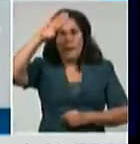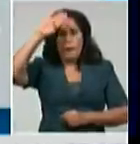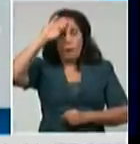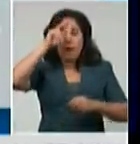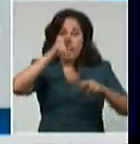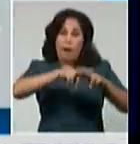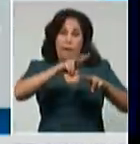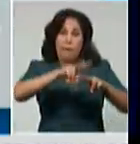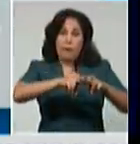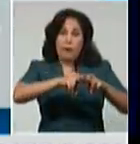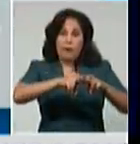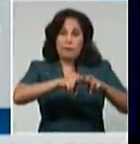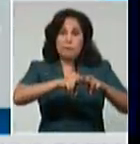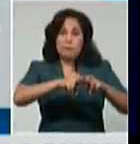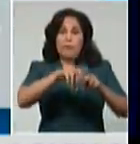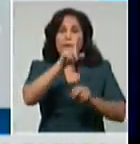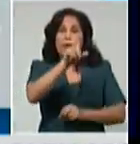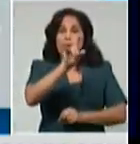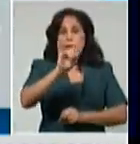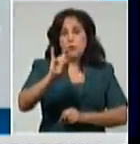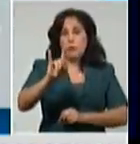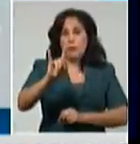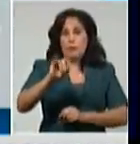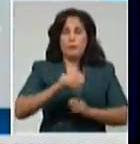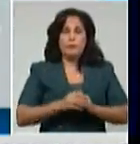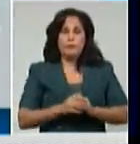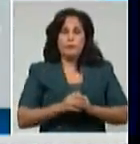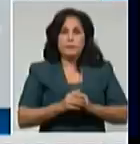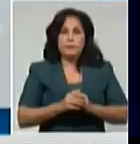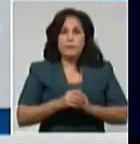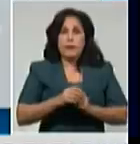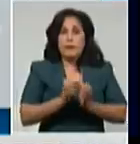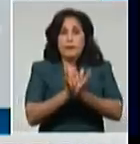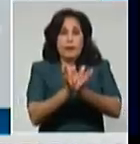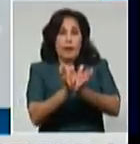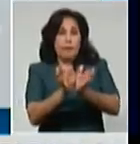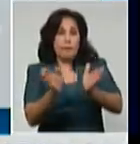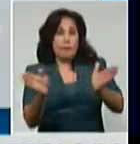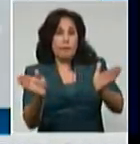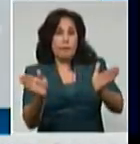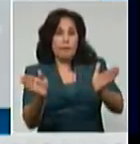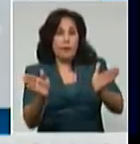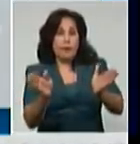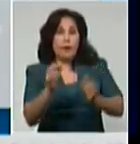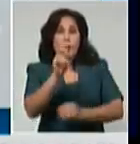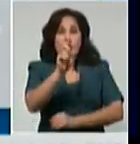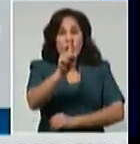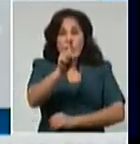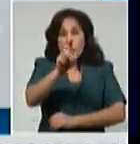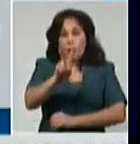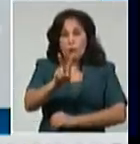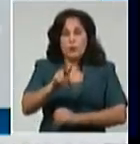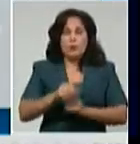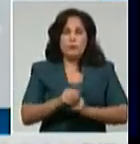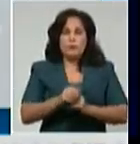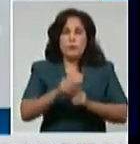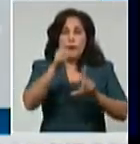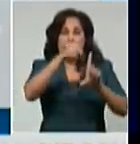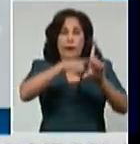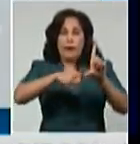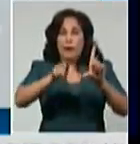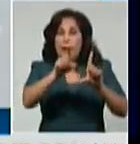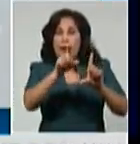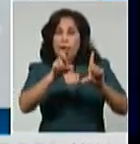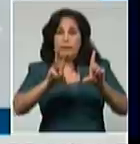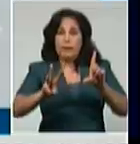son 19, de San Miguel del Padrón, pues son 12, de Regla 13 del